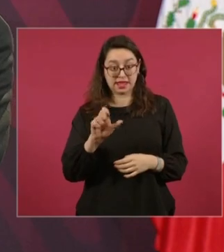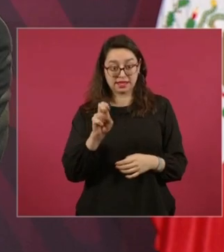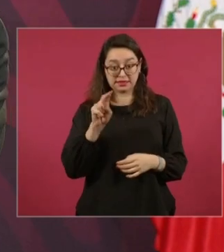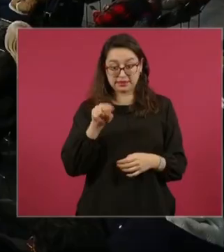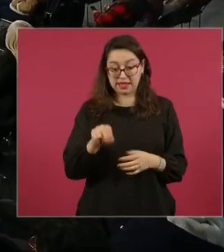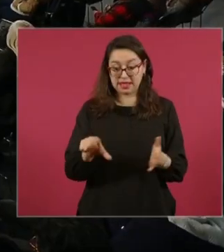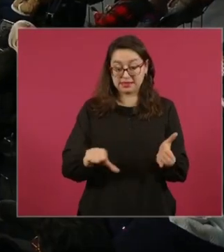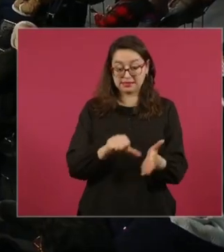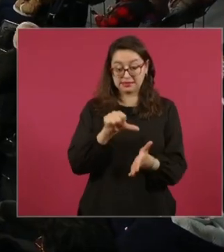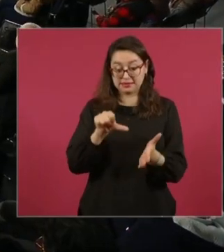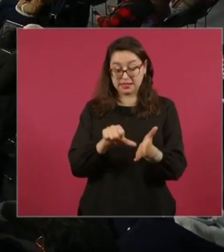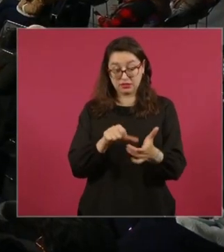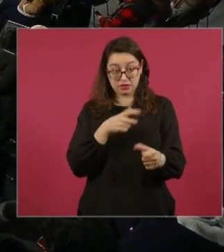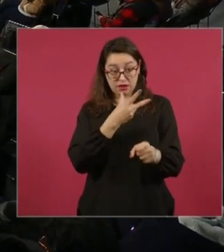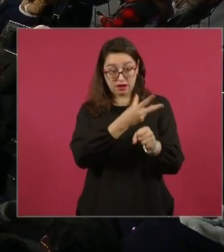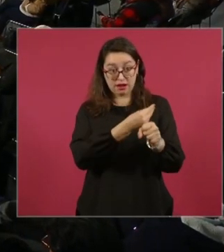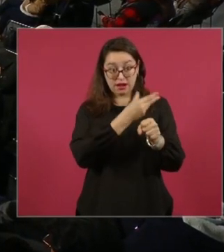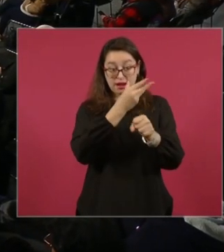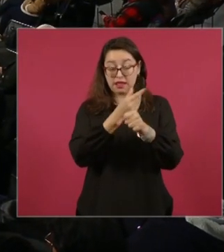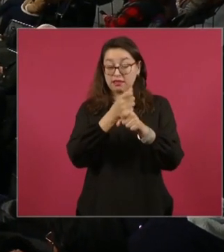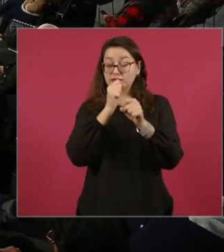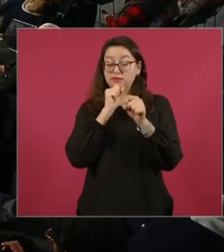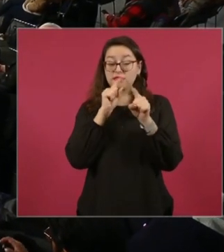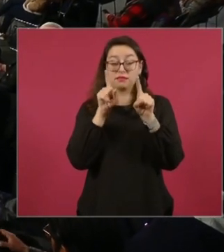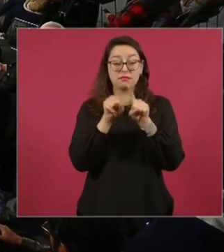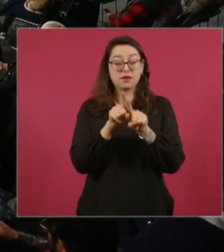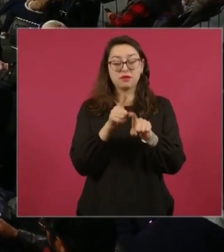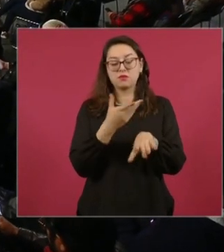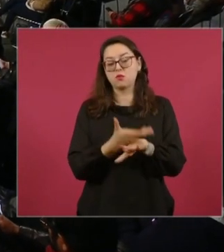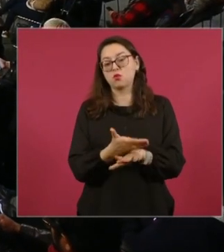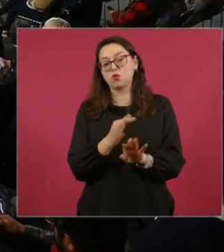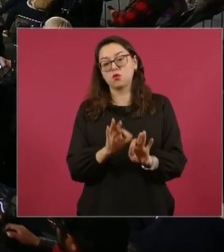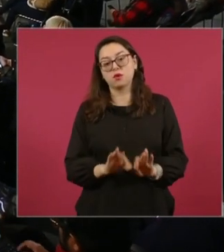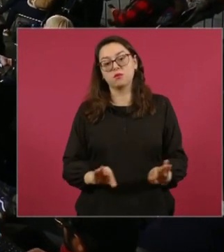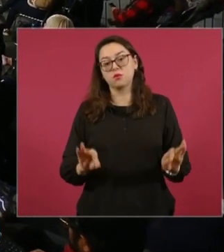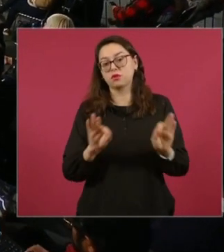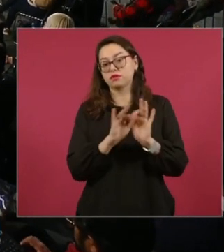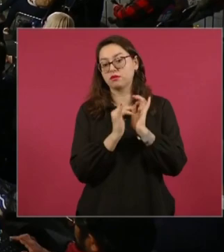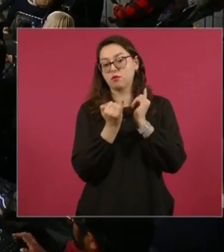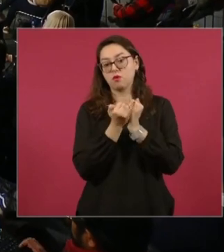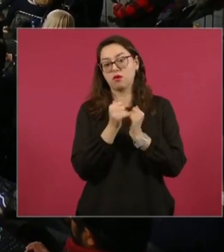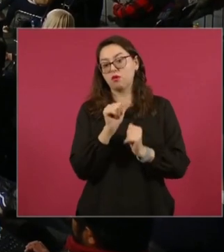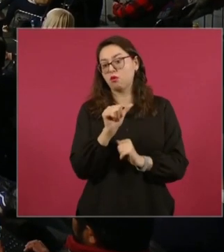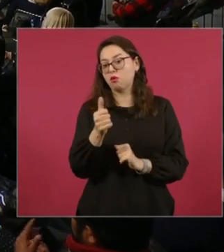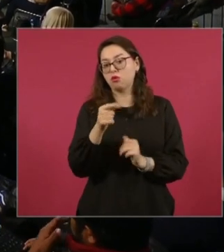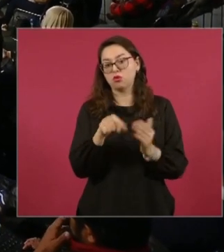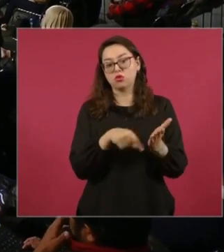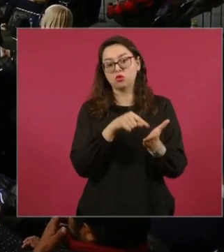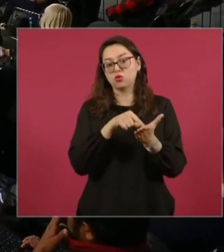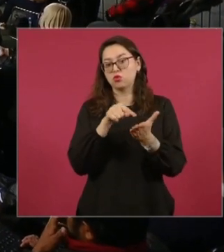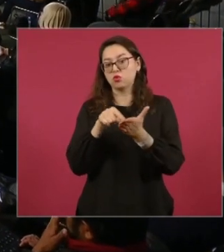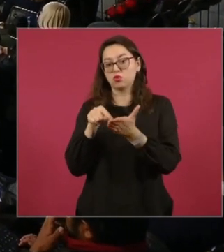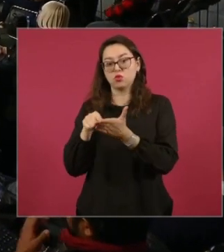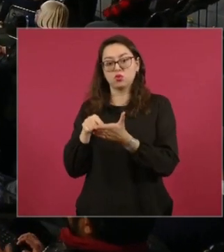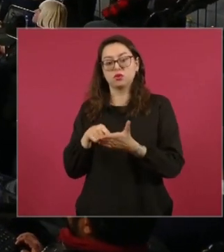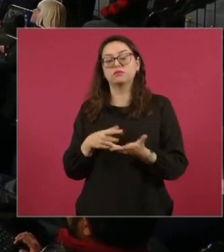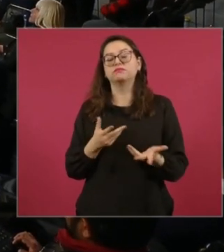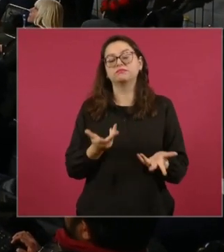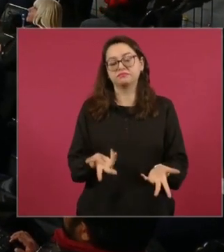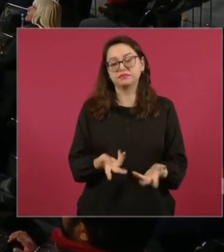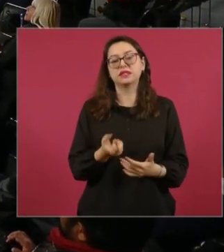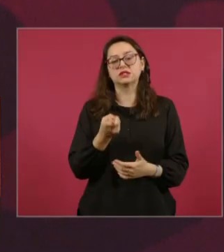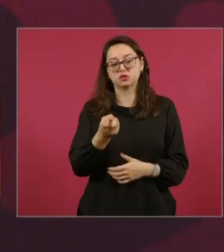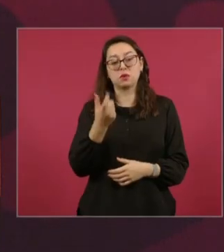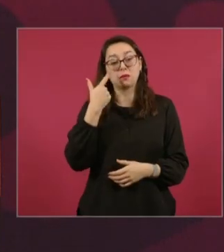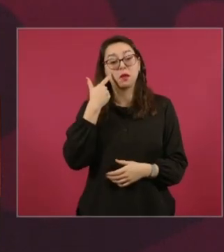también muy importante, y así en otros lugares. Pero bueno, vamos a